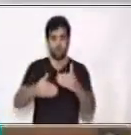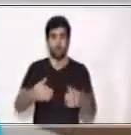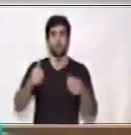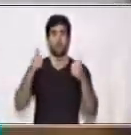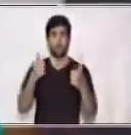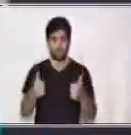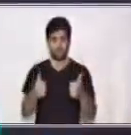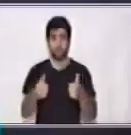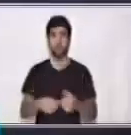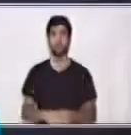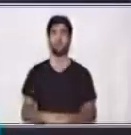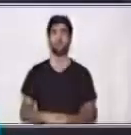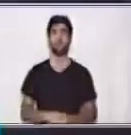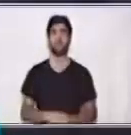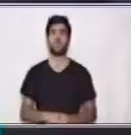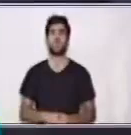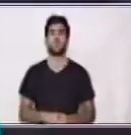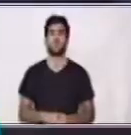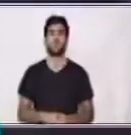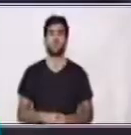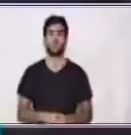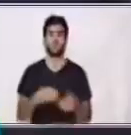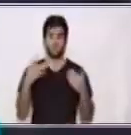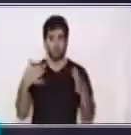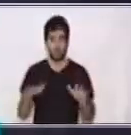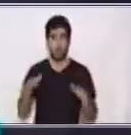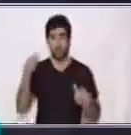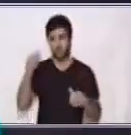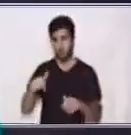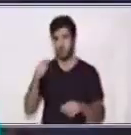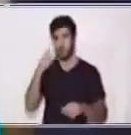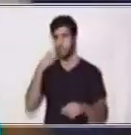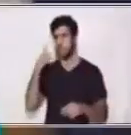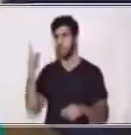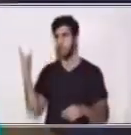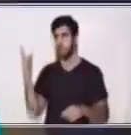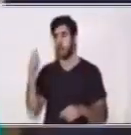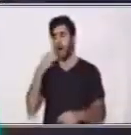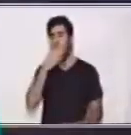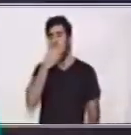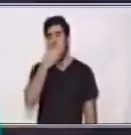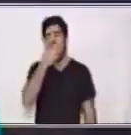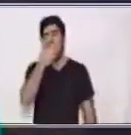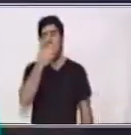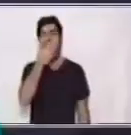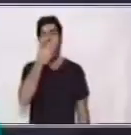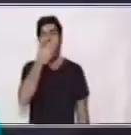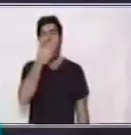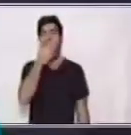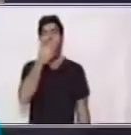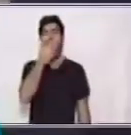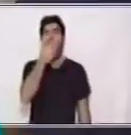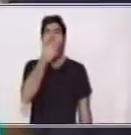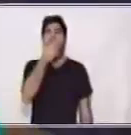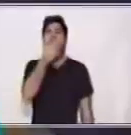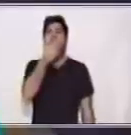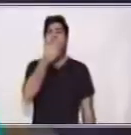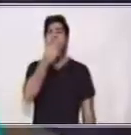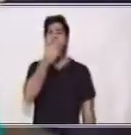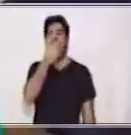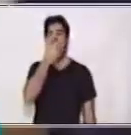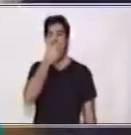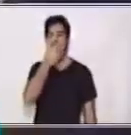Perfecto. Colocamos el primero, que es x al cuadrado, 2, el signo más, porque va a ser positiva esa